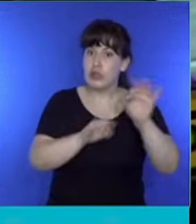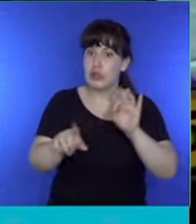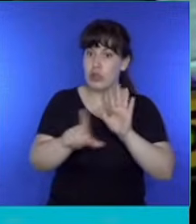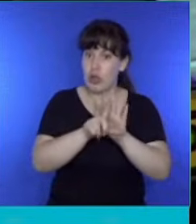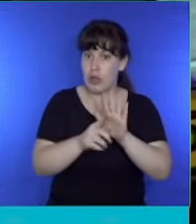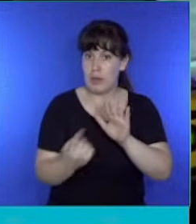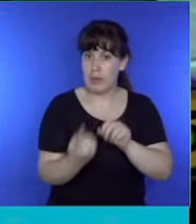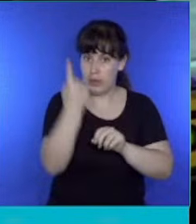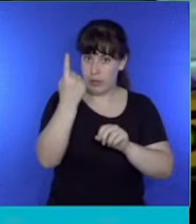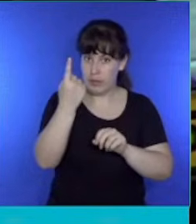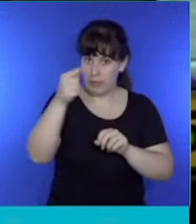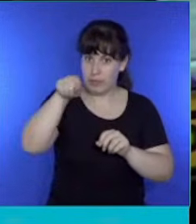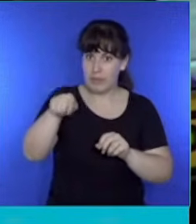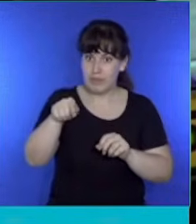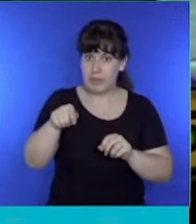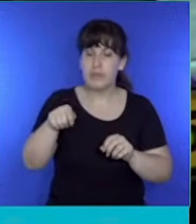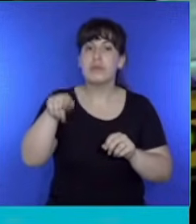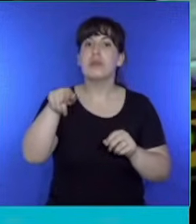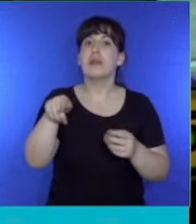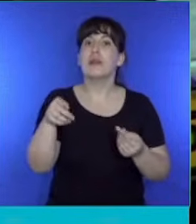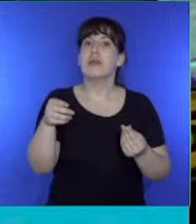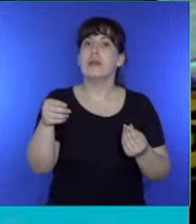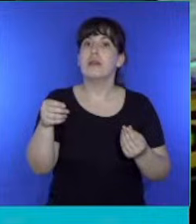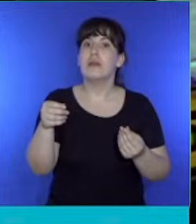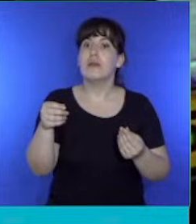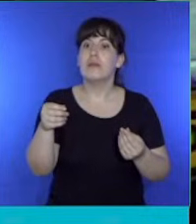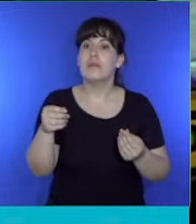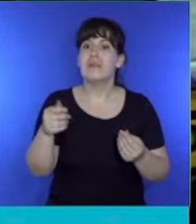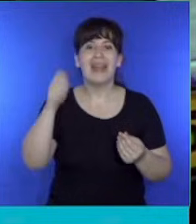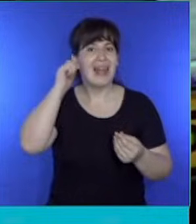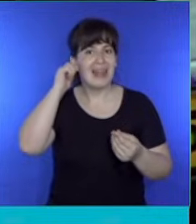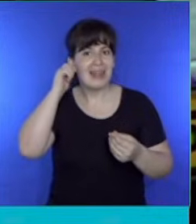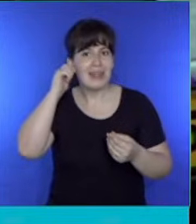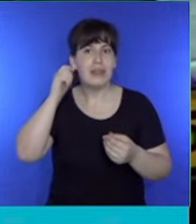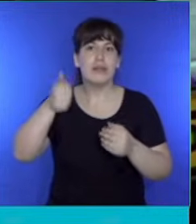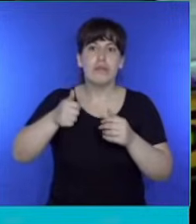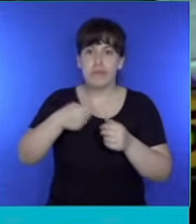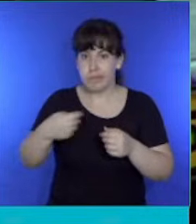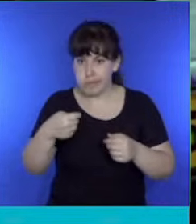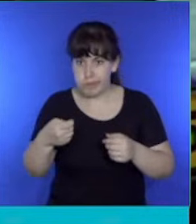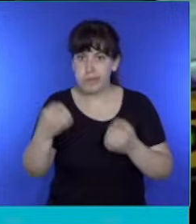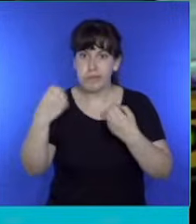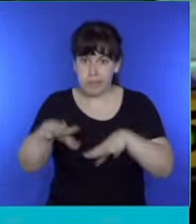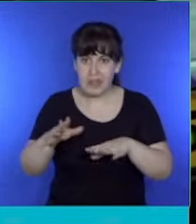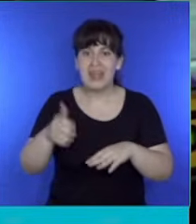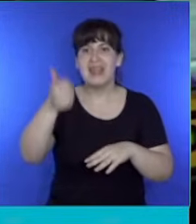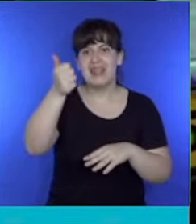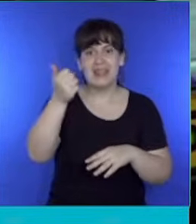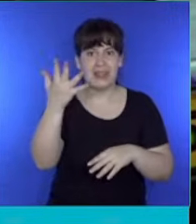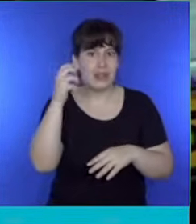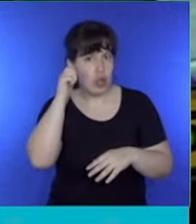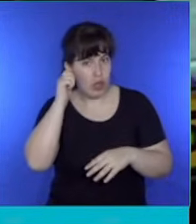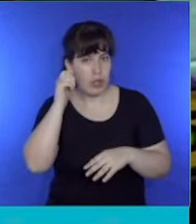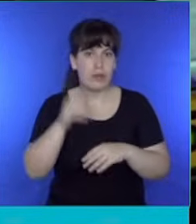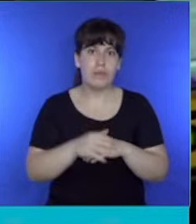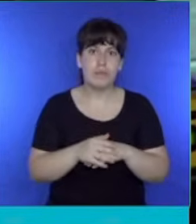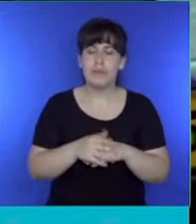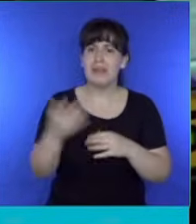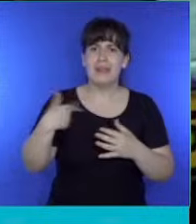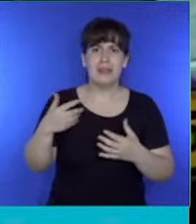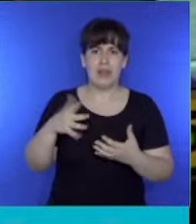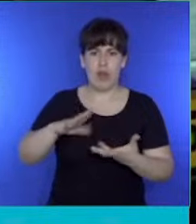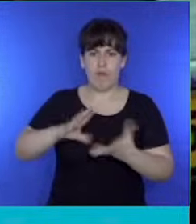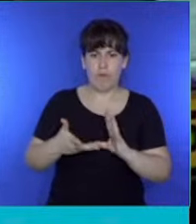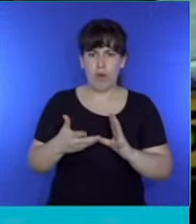la edad a 65 años, arrasaba la movilidad jubilatoria. Y además de arrasar la